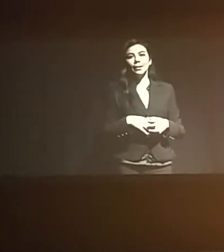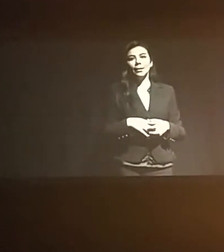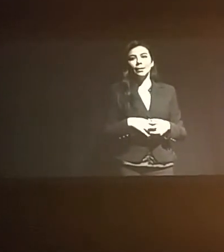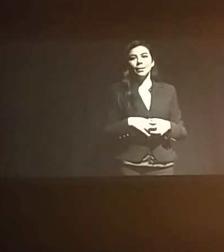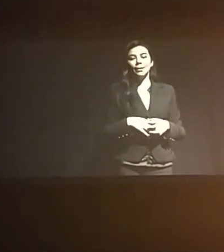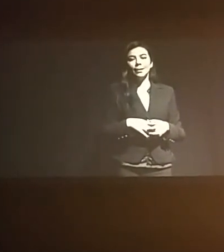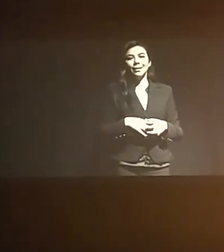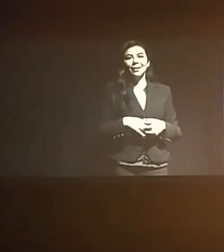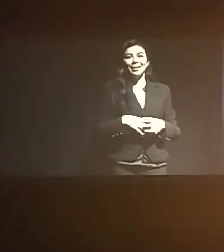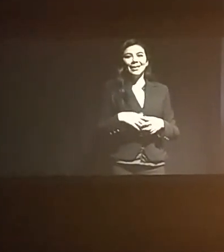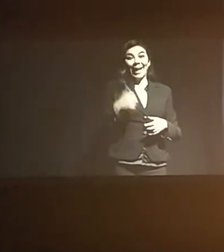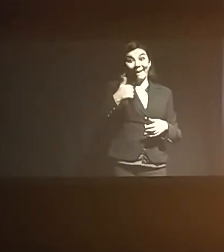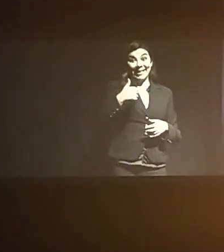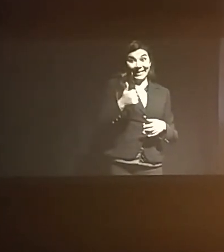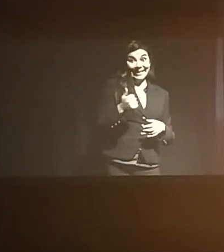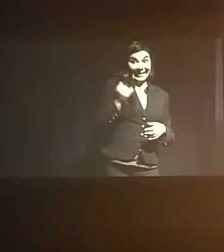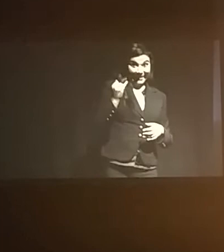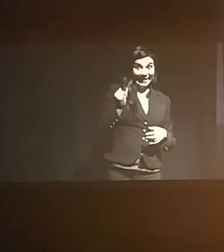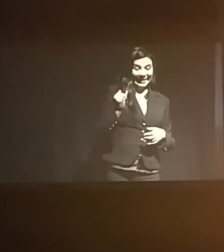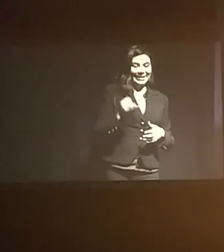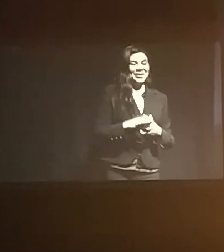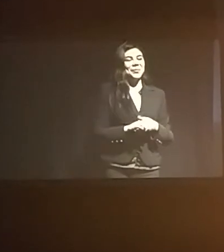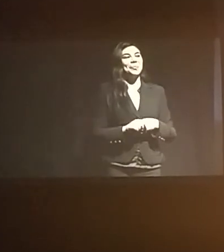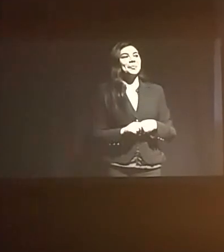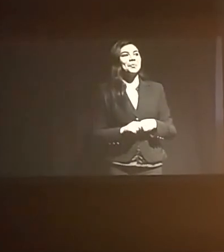¿Me dejan decir que sí?